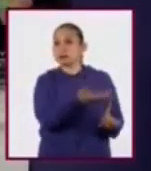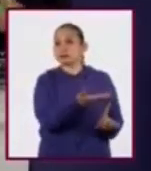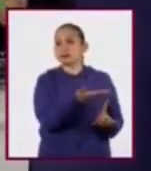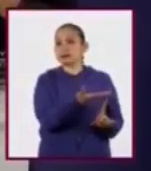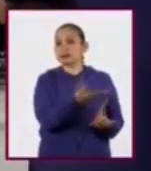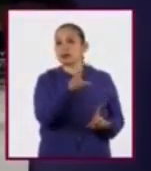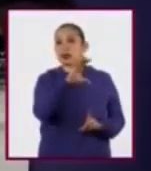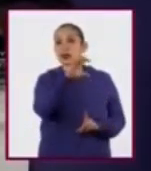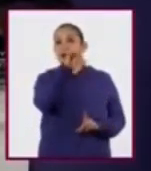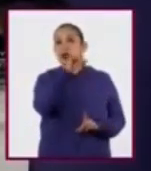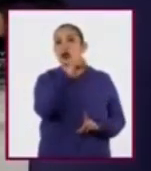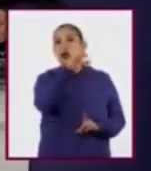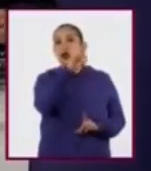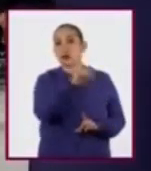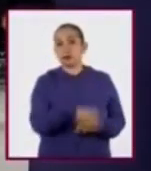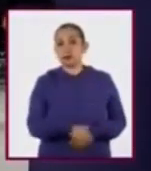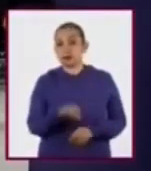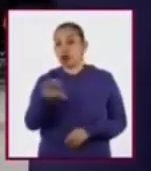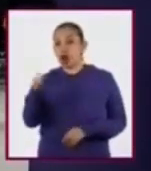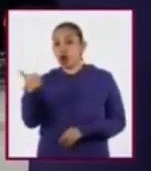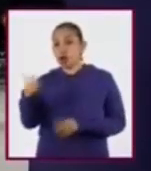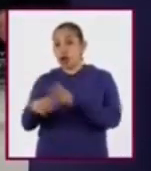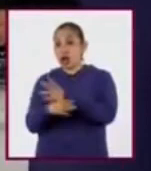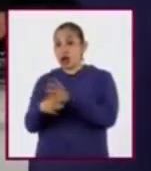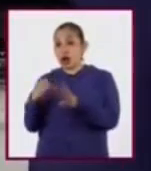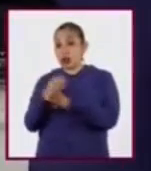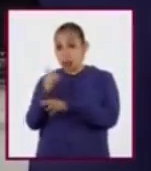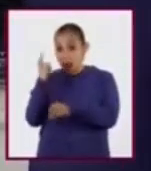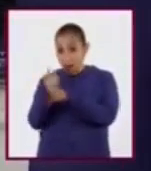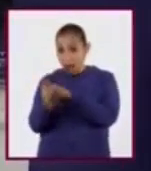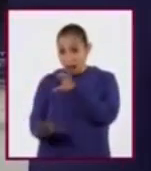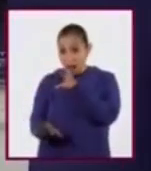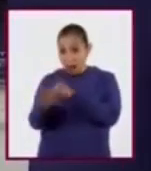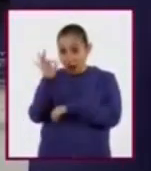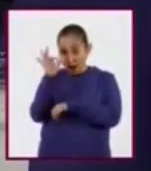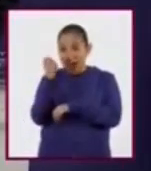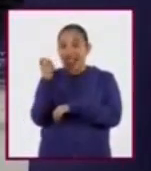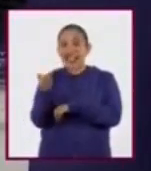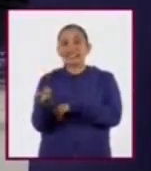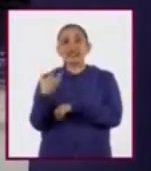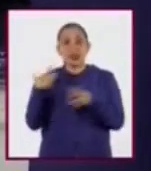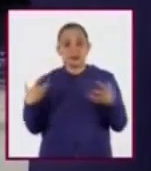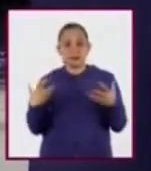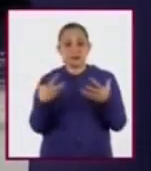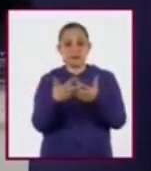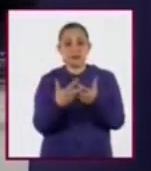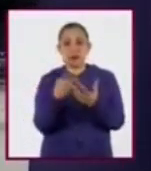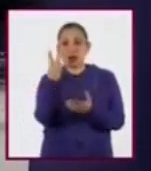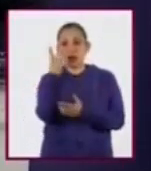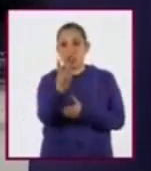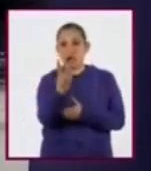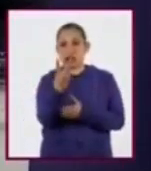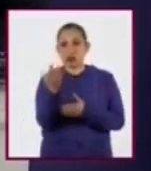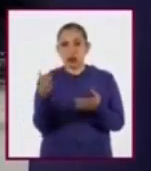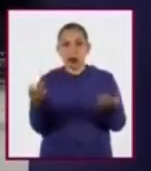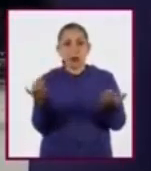el cloro. ¿El otro elemento lo descubrieron? Este se combina en 2 porciones a